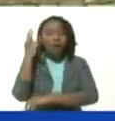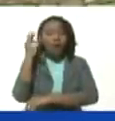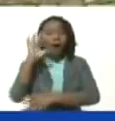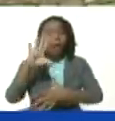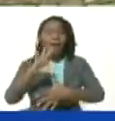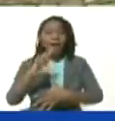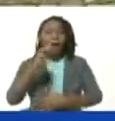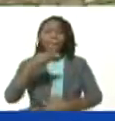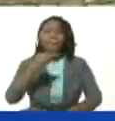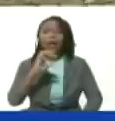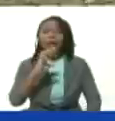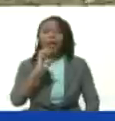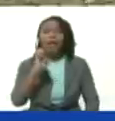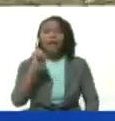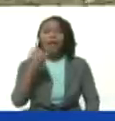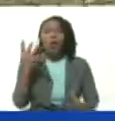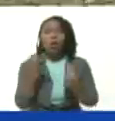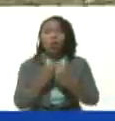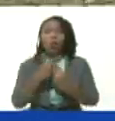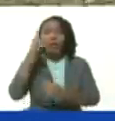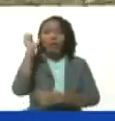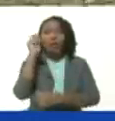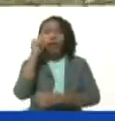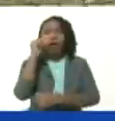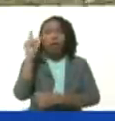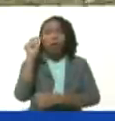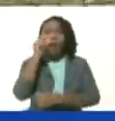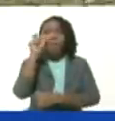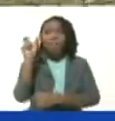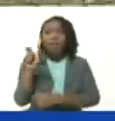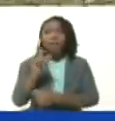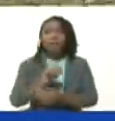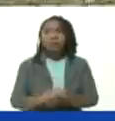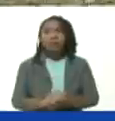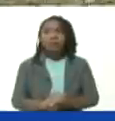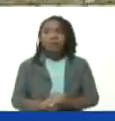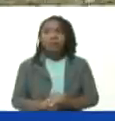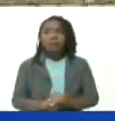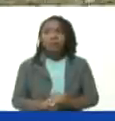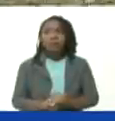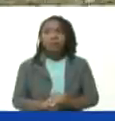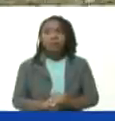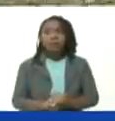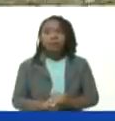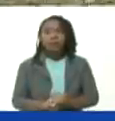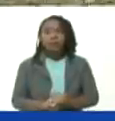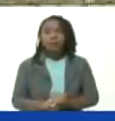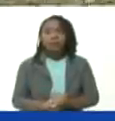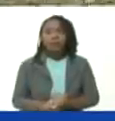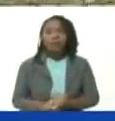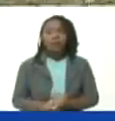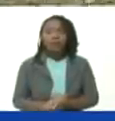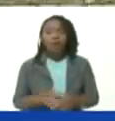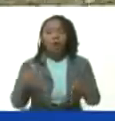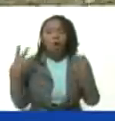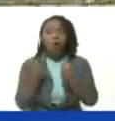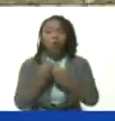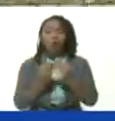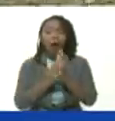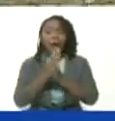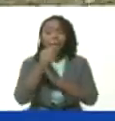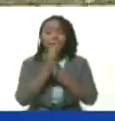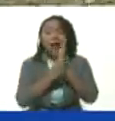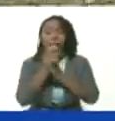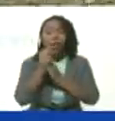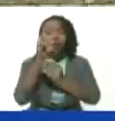dicen, junto al diputado Orlando Camacho, junto a una emprendedora, Ariel